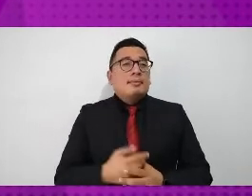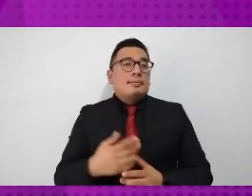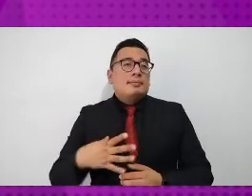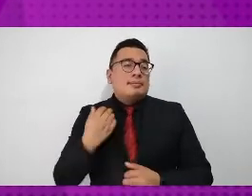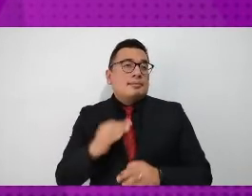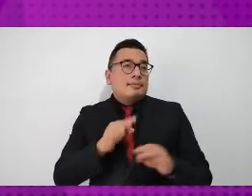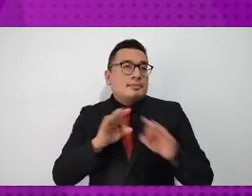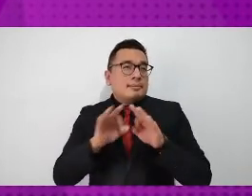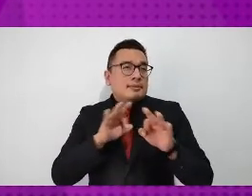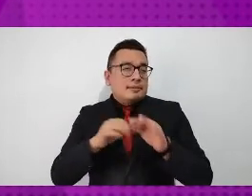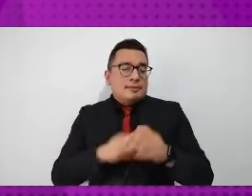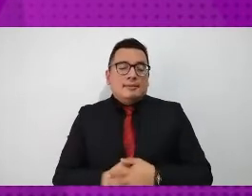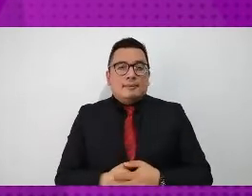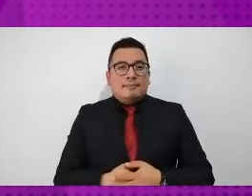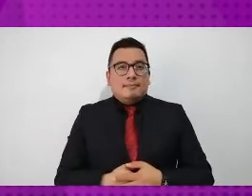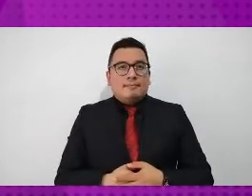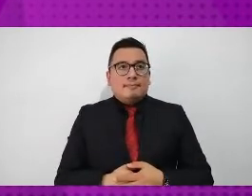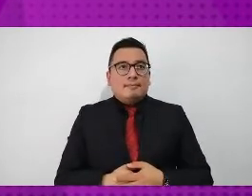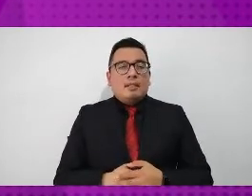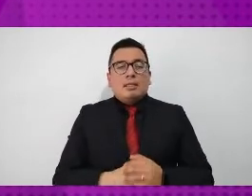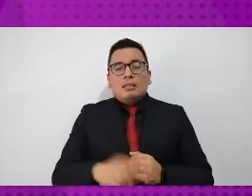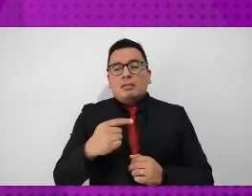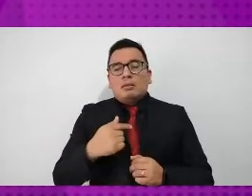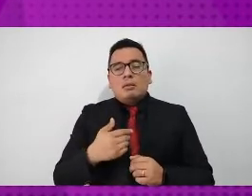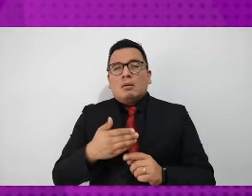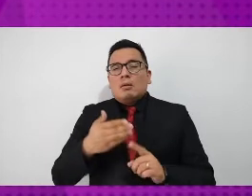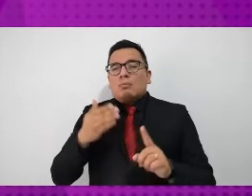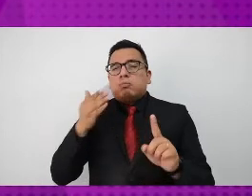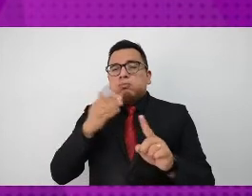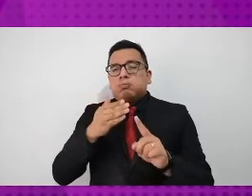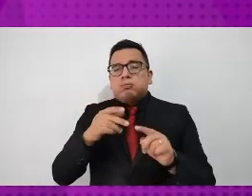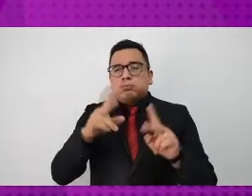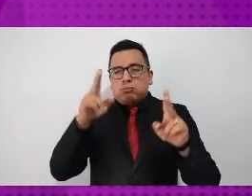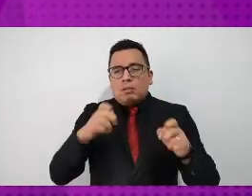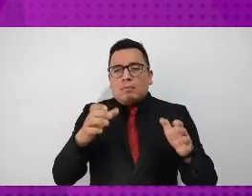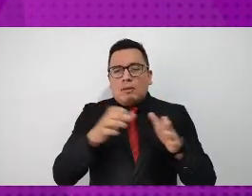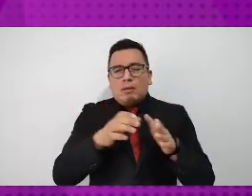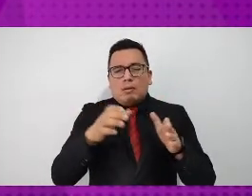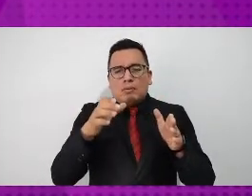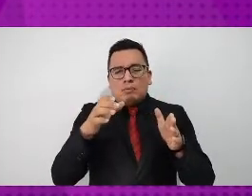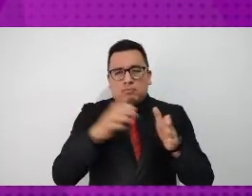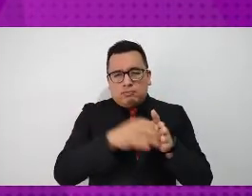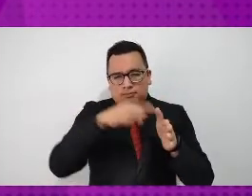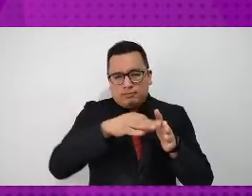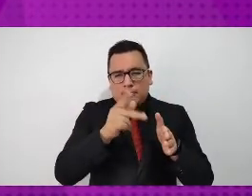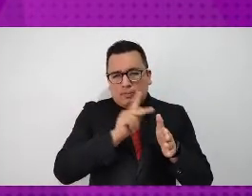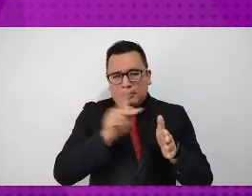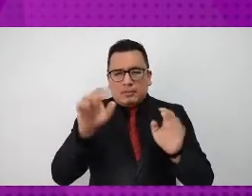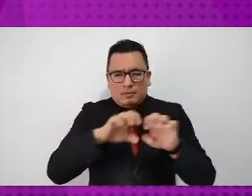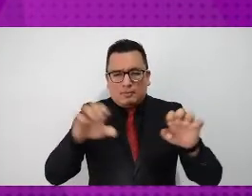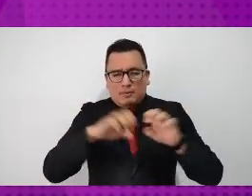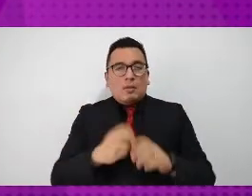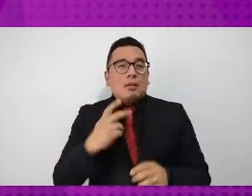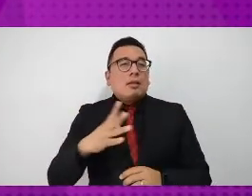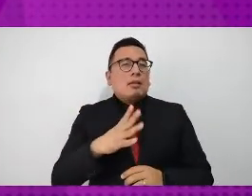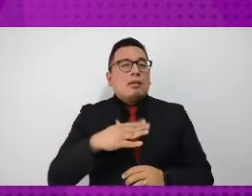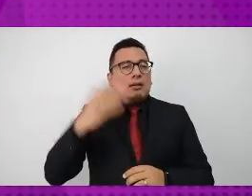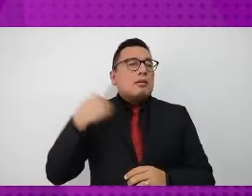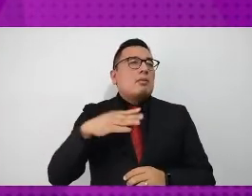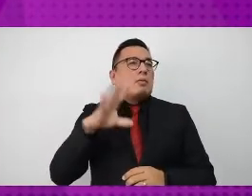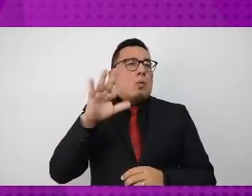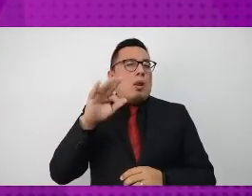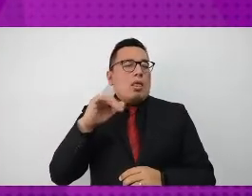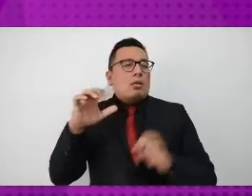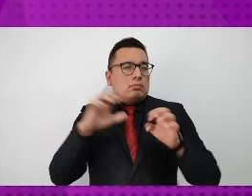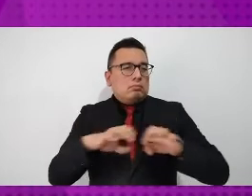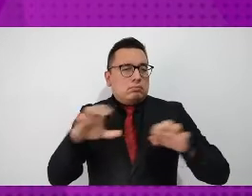trabajo amplio que se ha tenido y en específico en el tema del horno electrónica en esta prueba piloto fueron 40